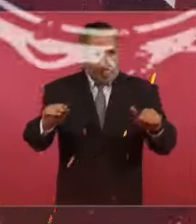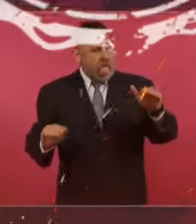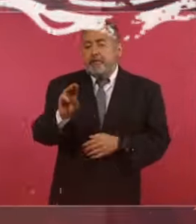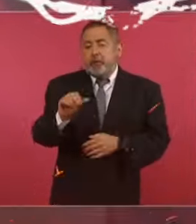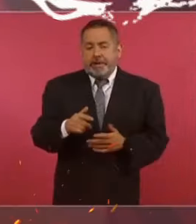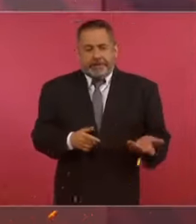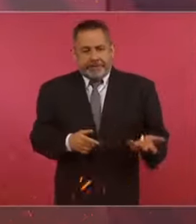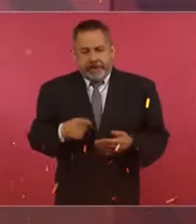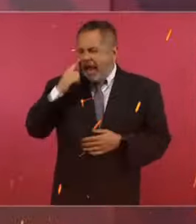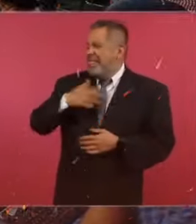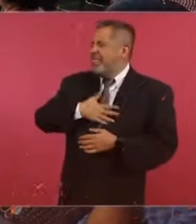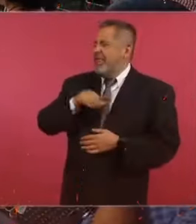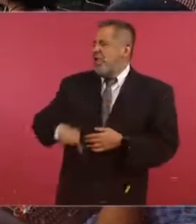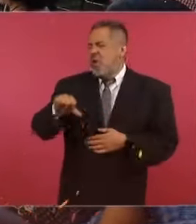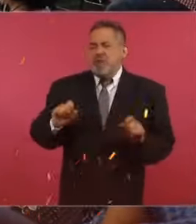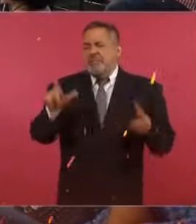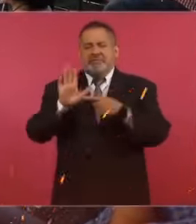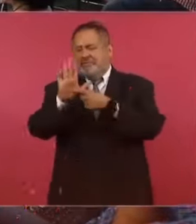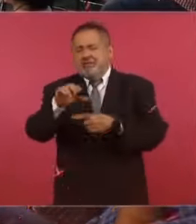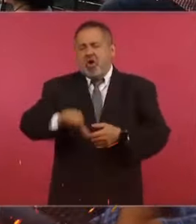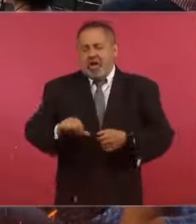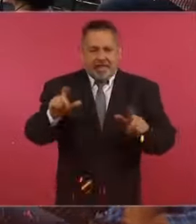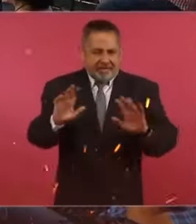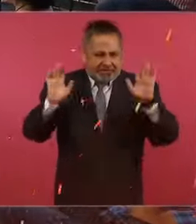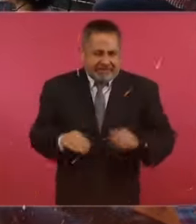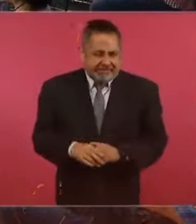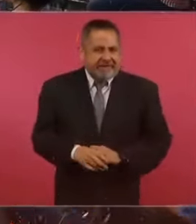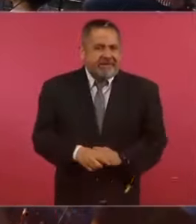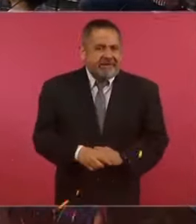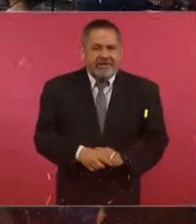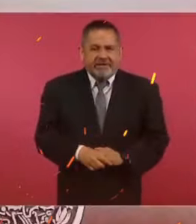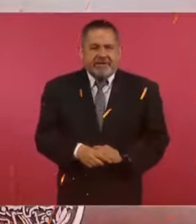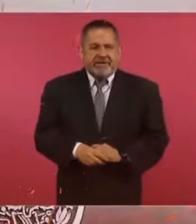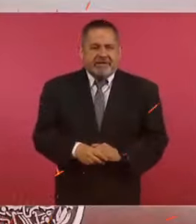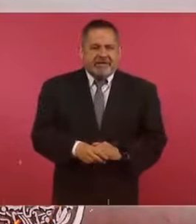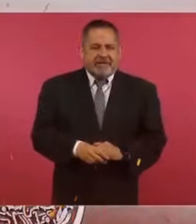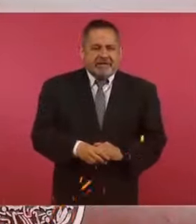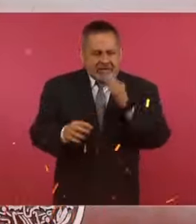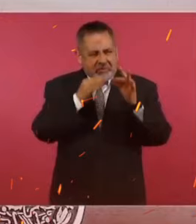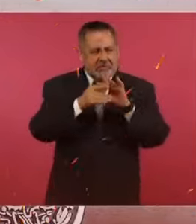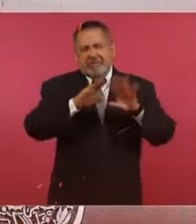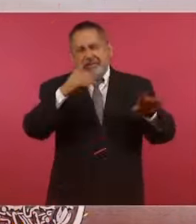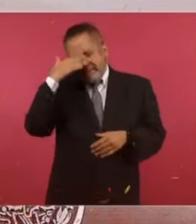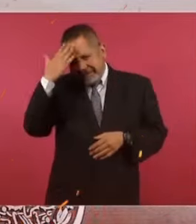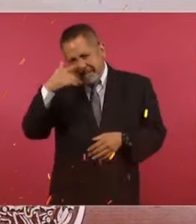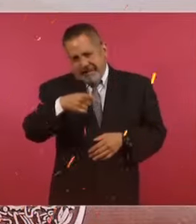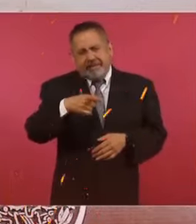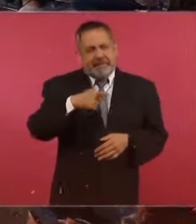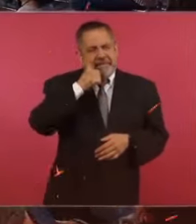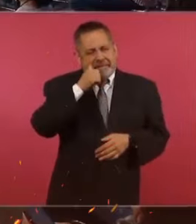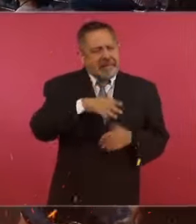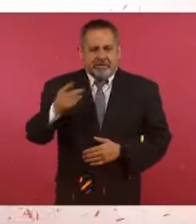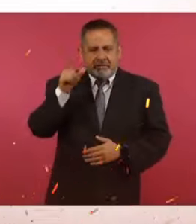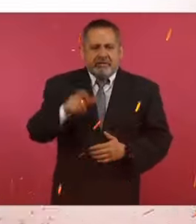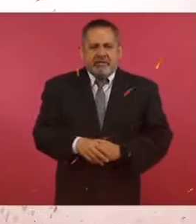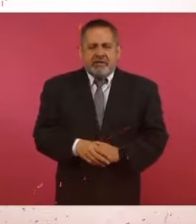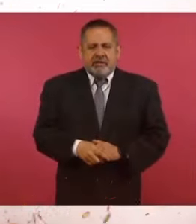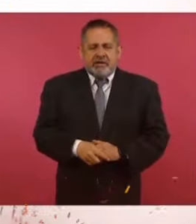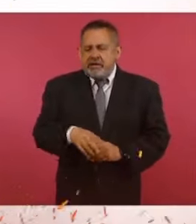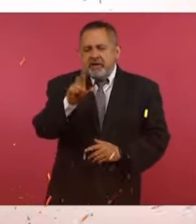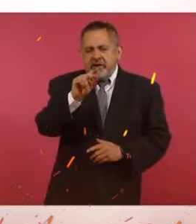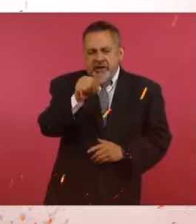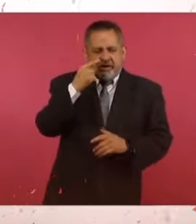Vean el Reforma. ¡Producción! El Reforma. Pero no hablemos de las notas, que eso ya sabemos. Que todas están en contra. Pero no, no,